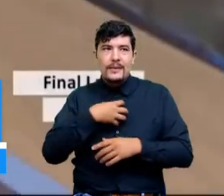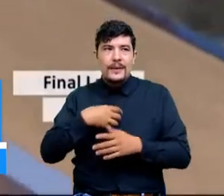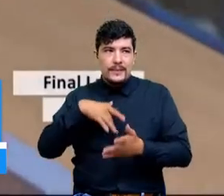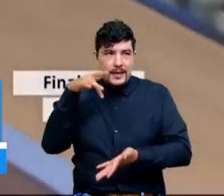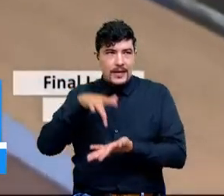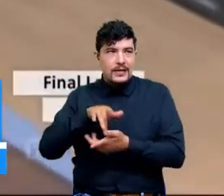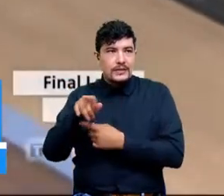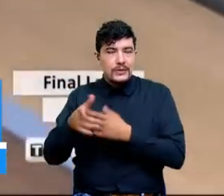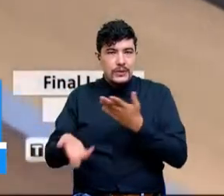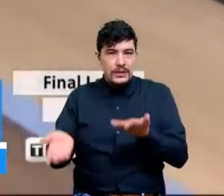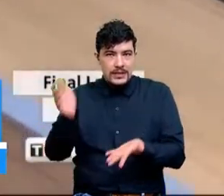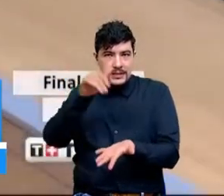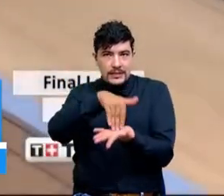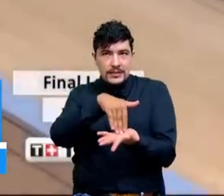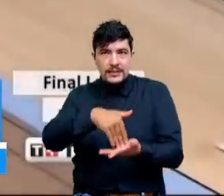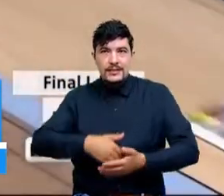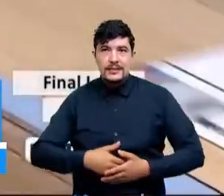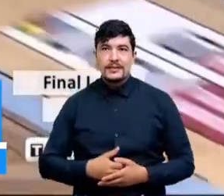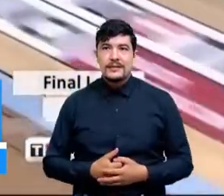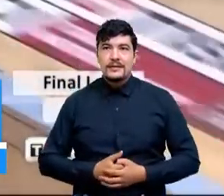pista.